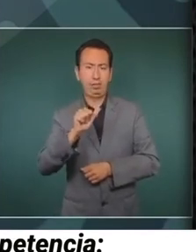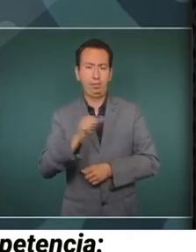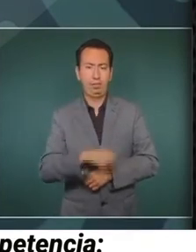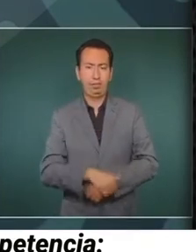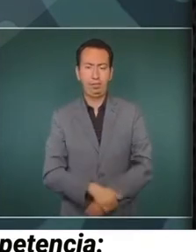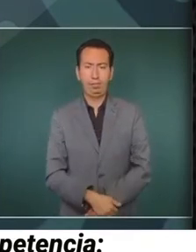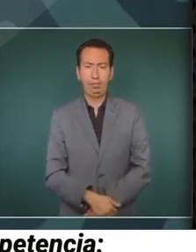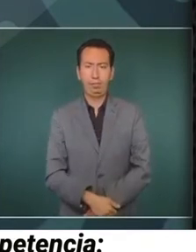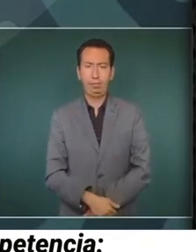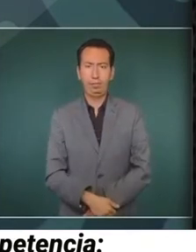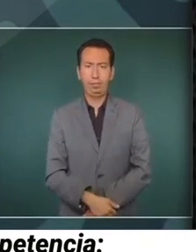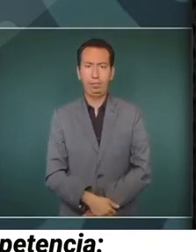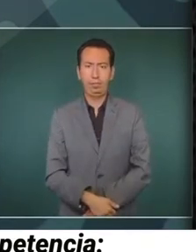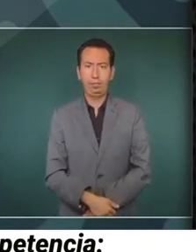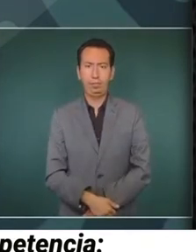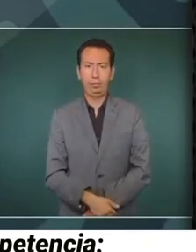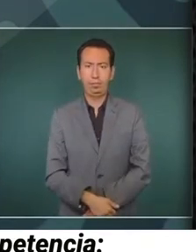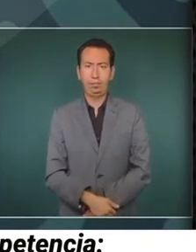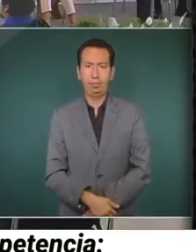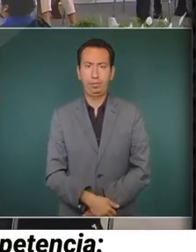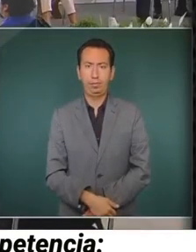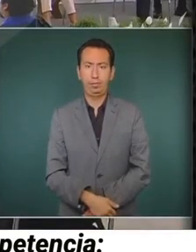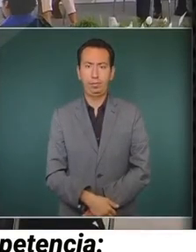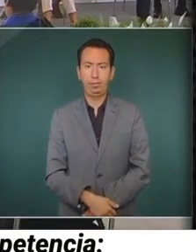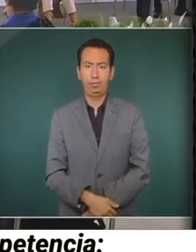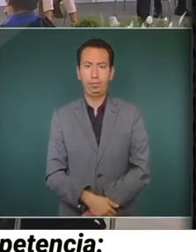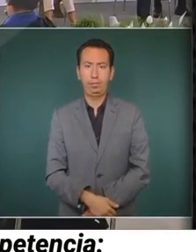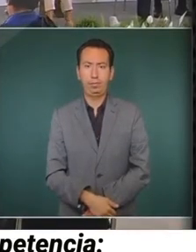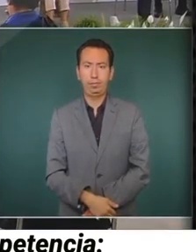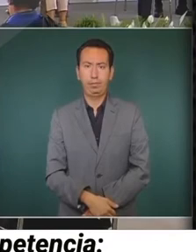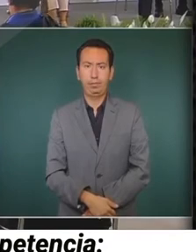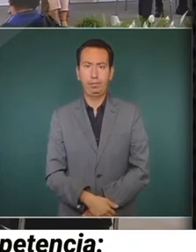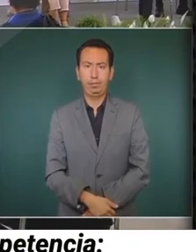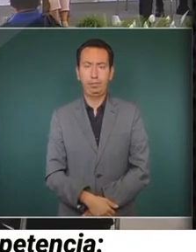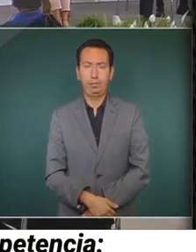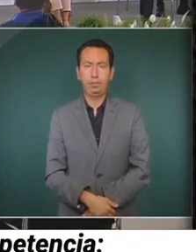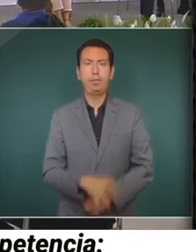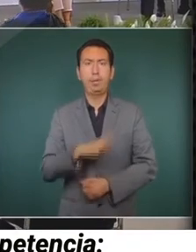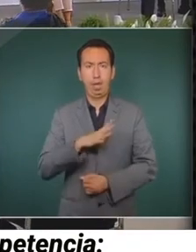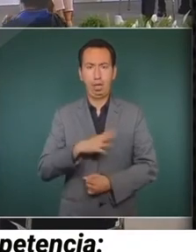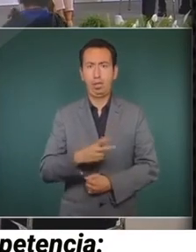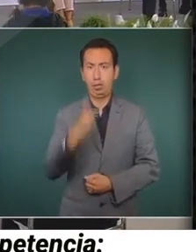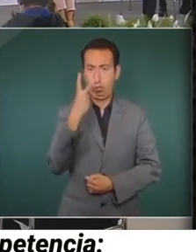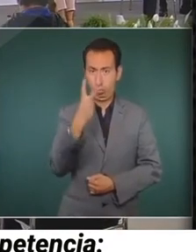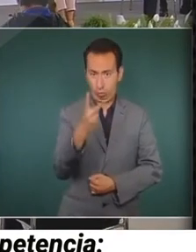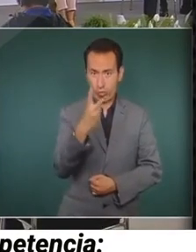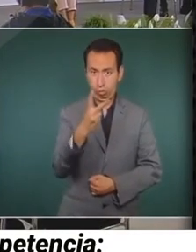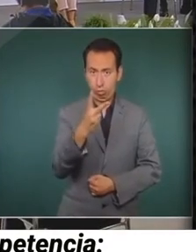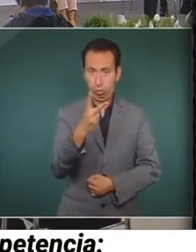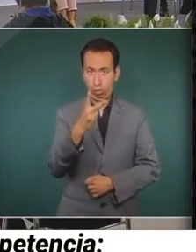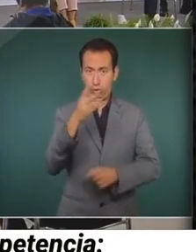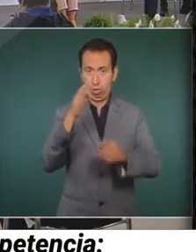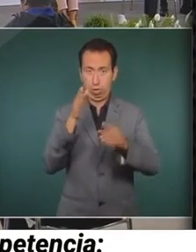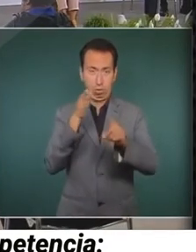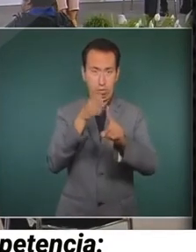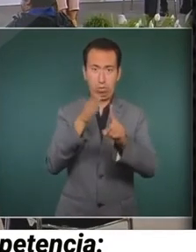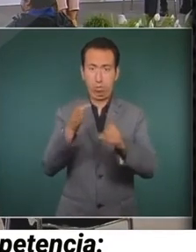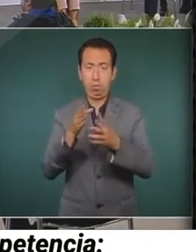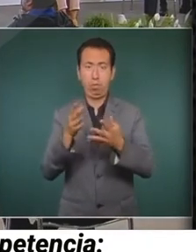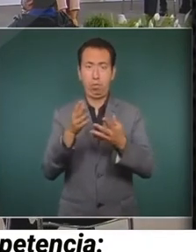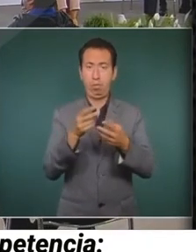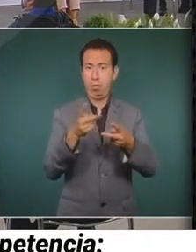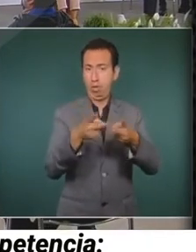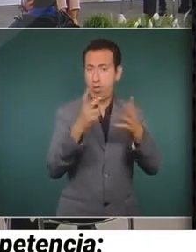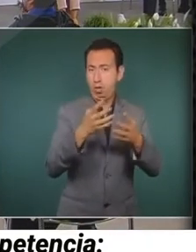Estado y pidió que se separen las competencias entre lo que de verdad le corresponde a Samarripa Aguirre y lo que es responsabilidad de otras dependencias